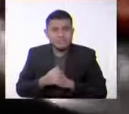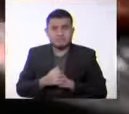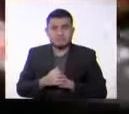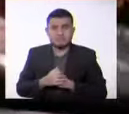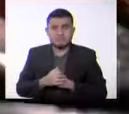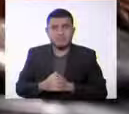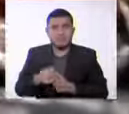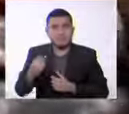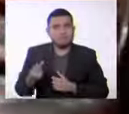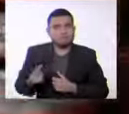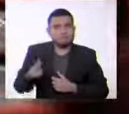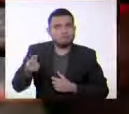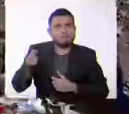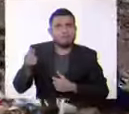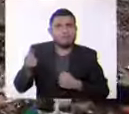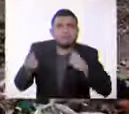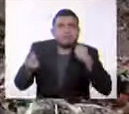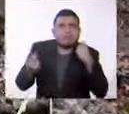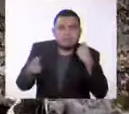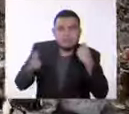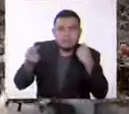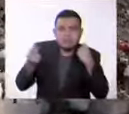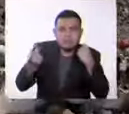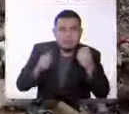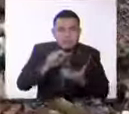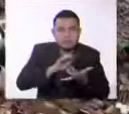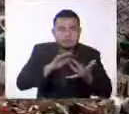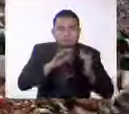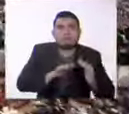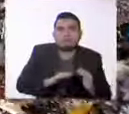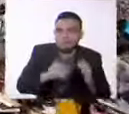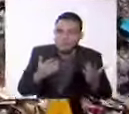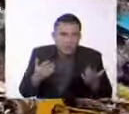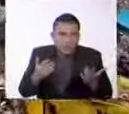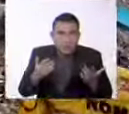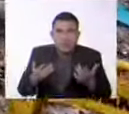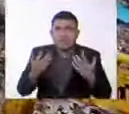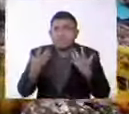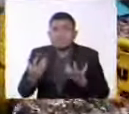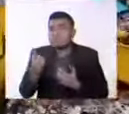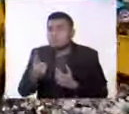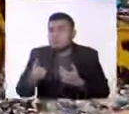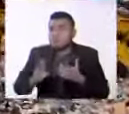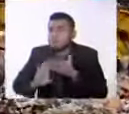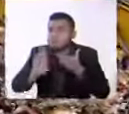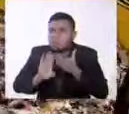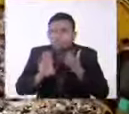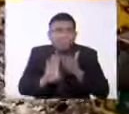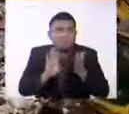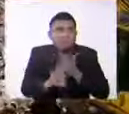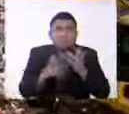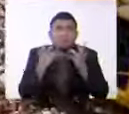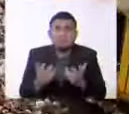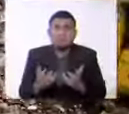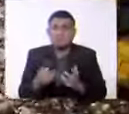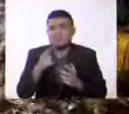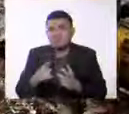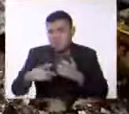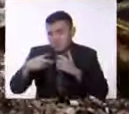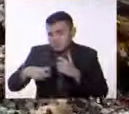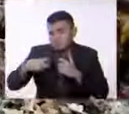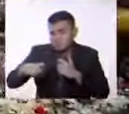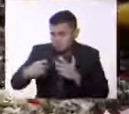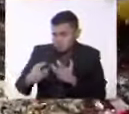del capitalismo y del consumismo mismo. Entonces, que lleva a una producción en masa y a